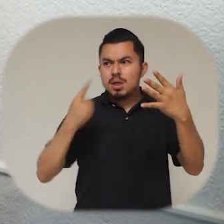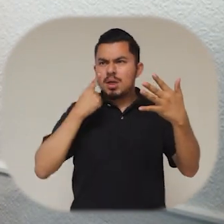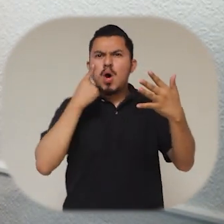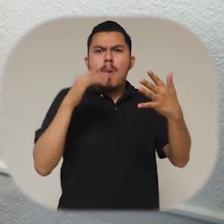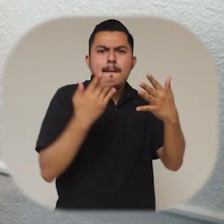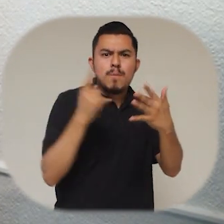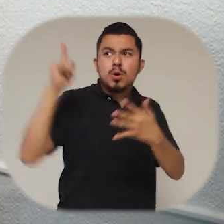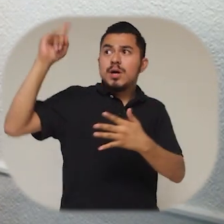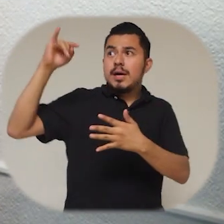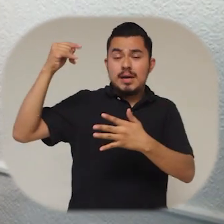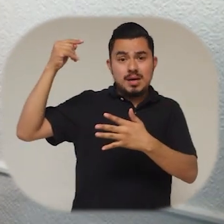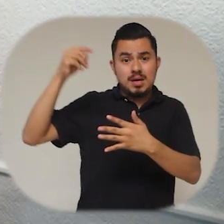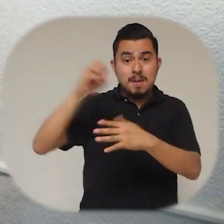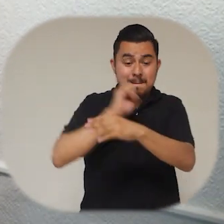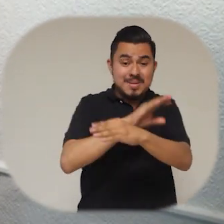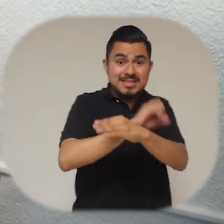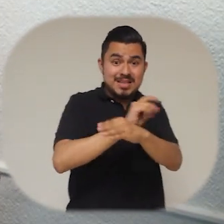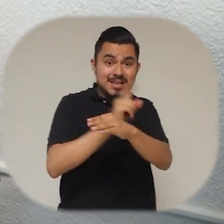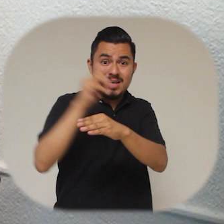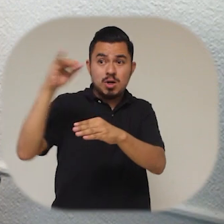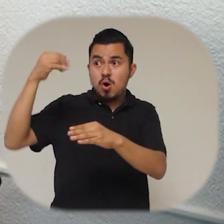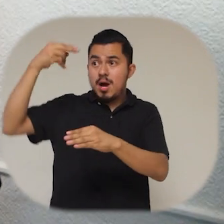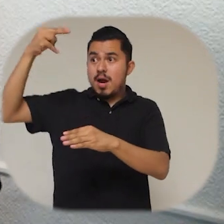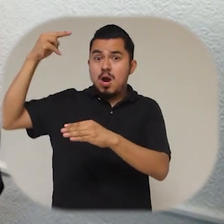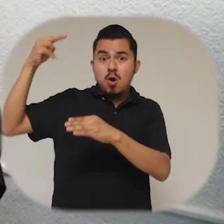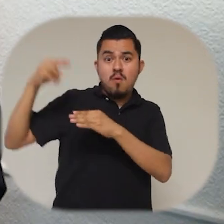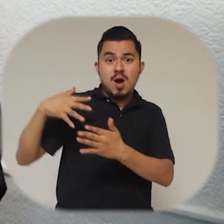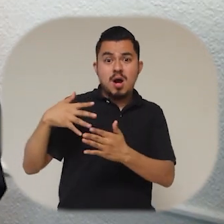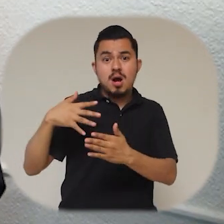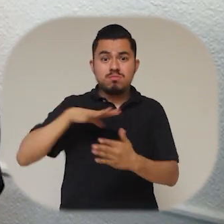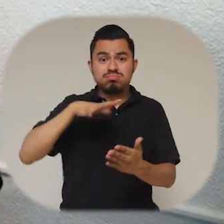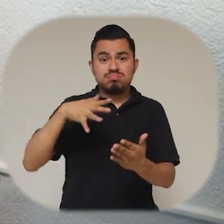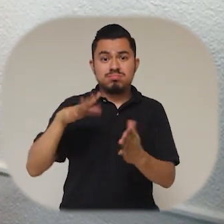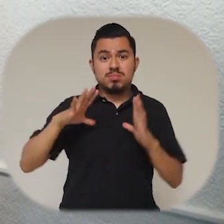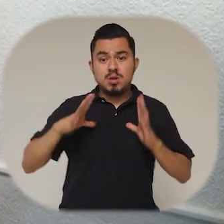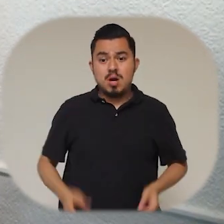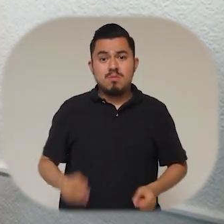que el sacerdote es muy